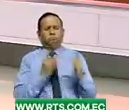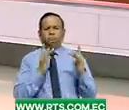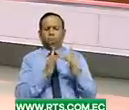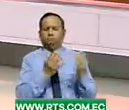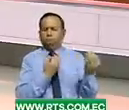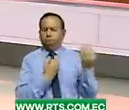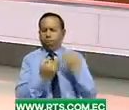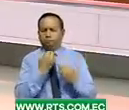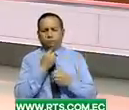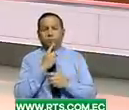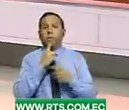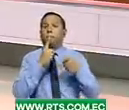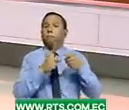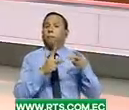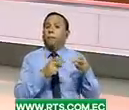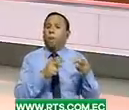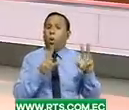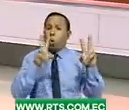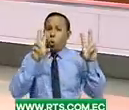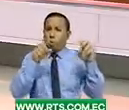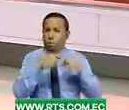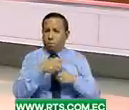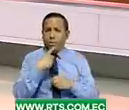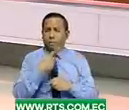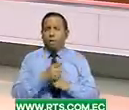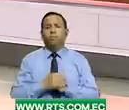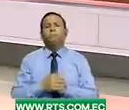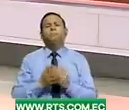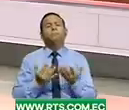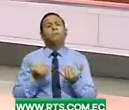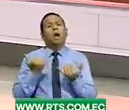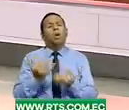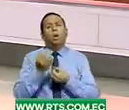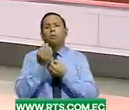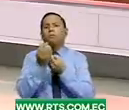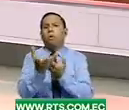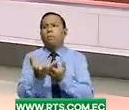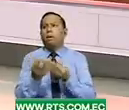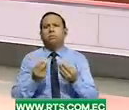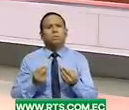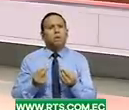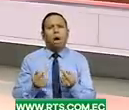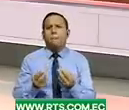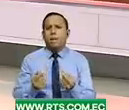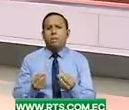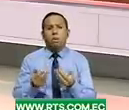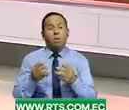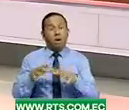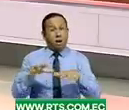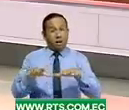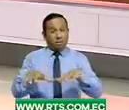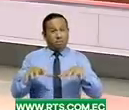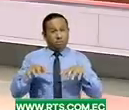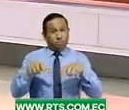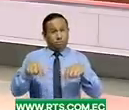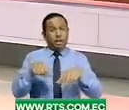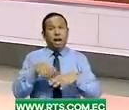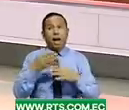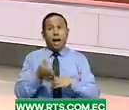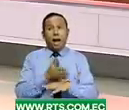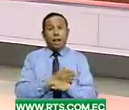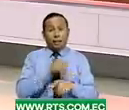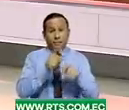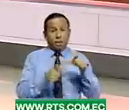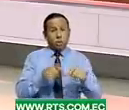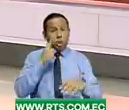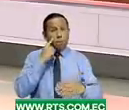informe. Y en este orden de noticias, amables televidentes, queremos contarles que inmediatamente terminada la presentación de pruebas de cargo y de